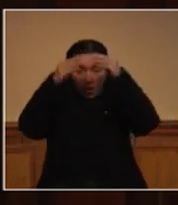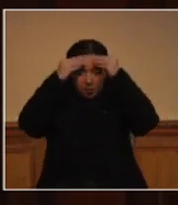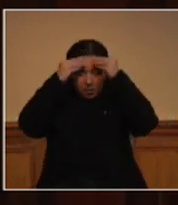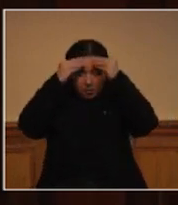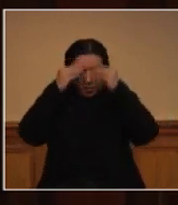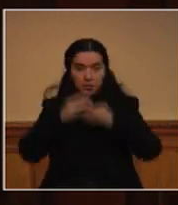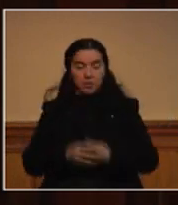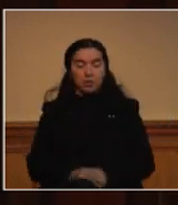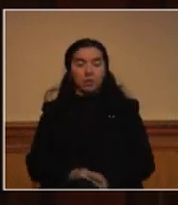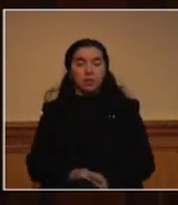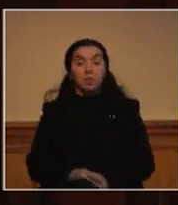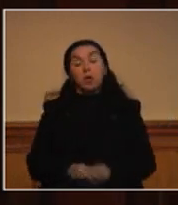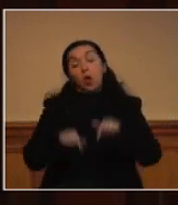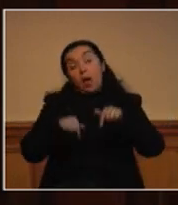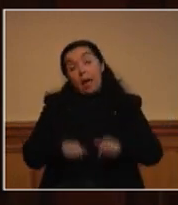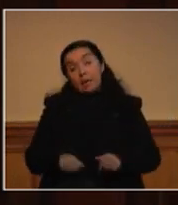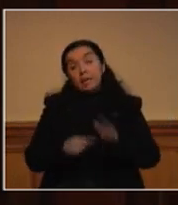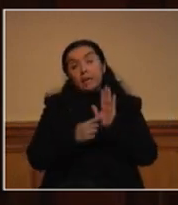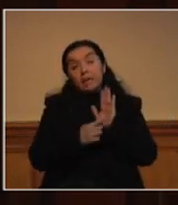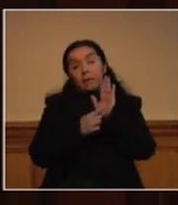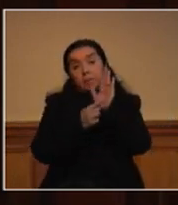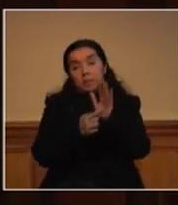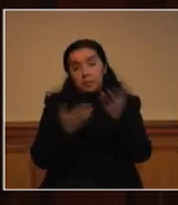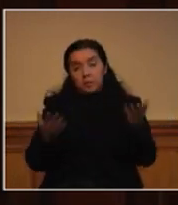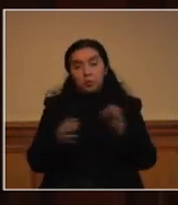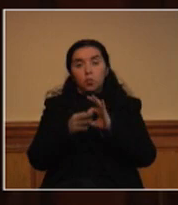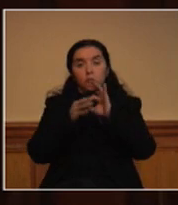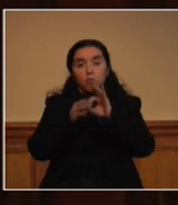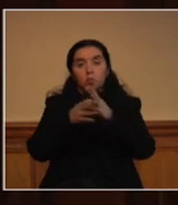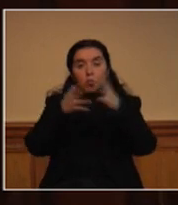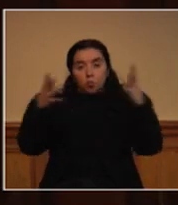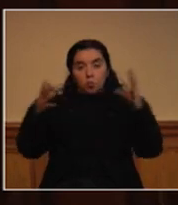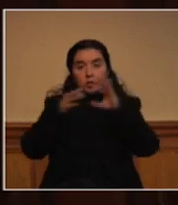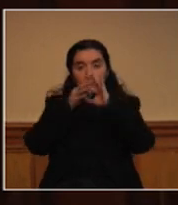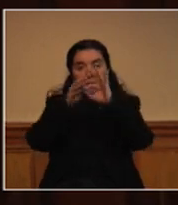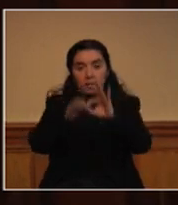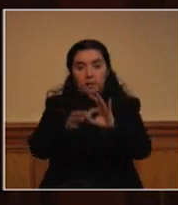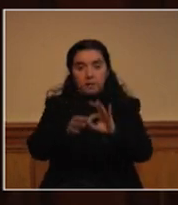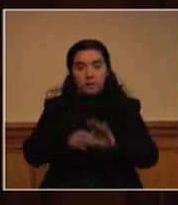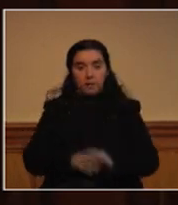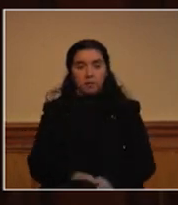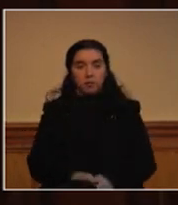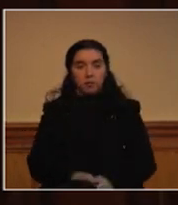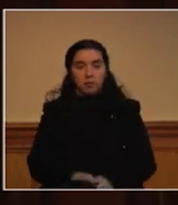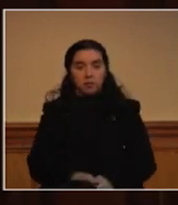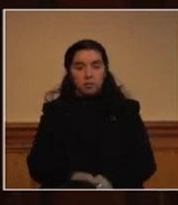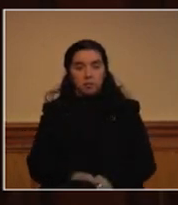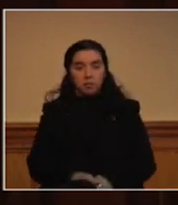Y hasta aquí mi presentación. Muchísimas gracias por vuestra atención.